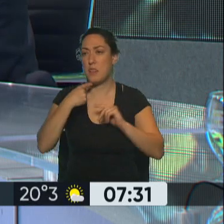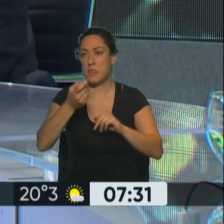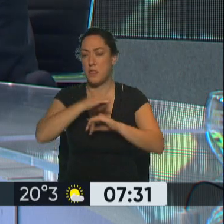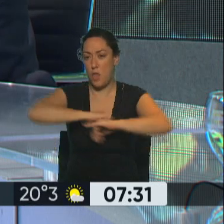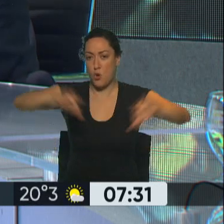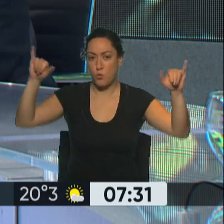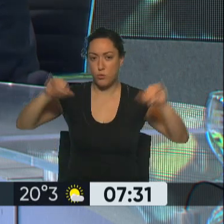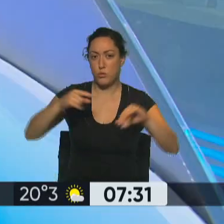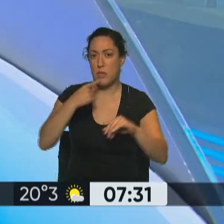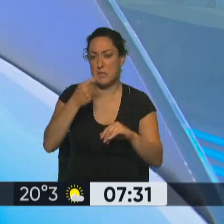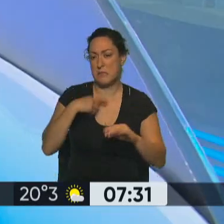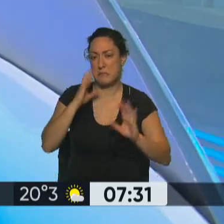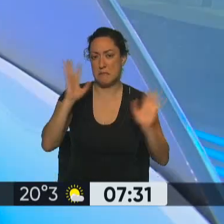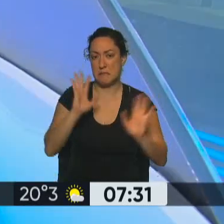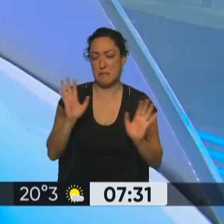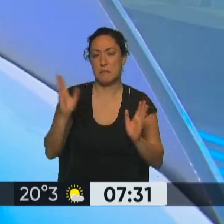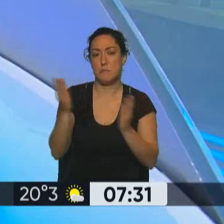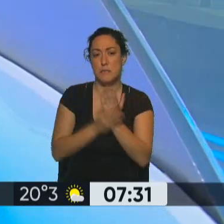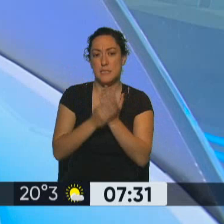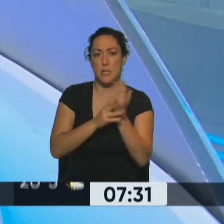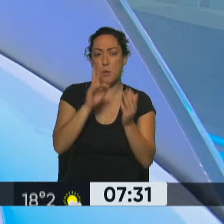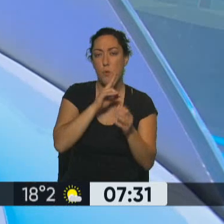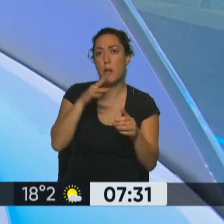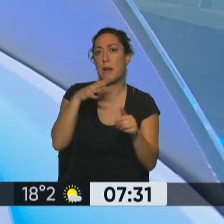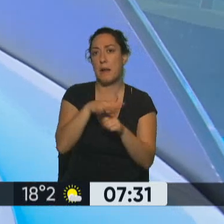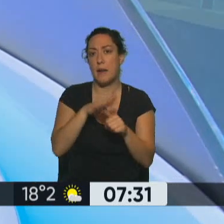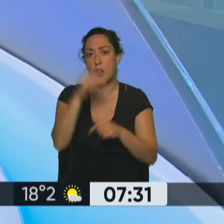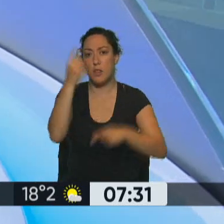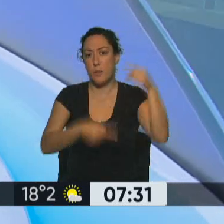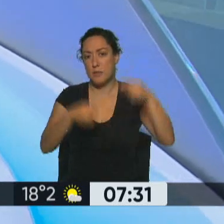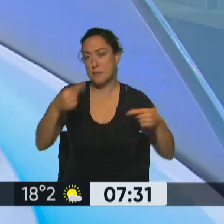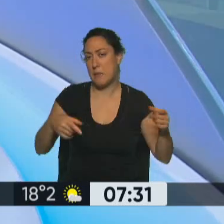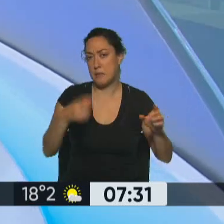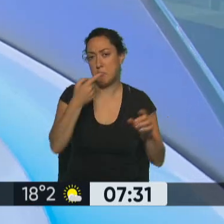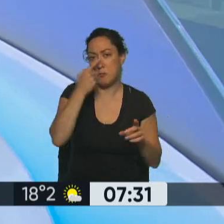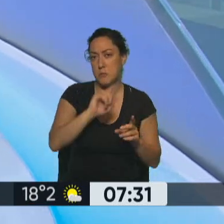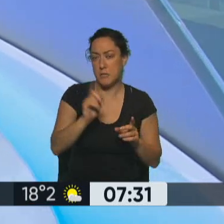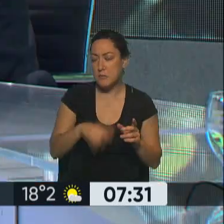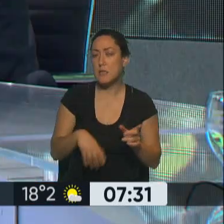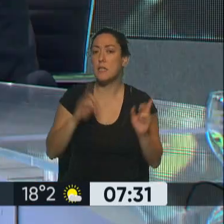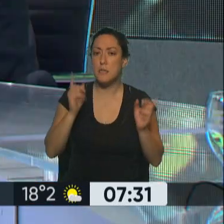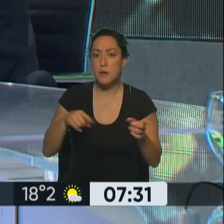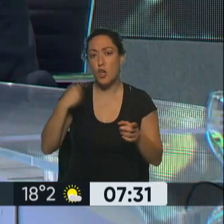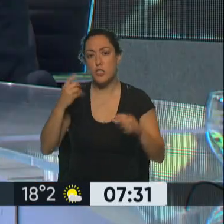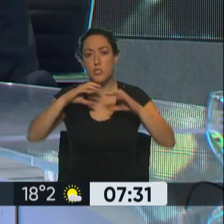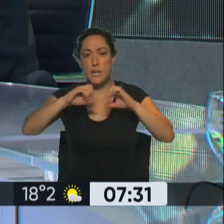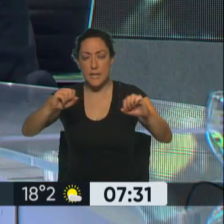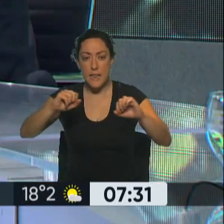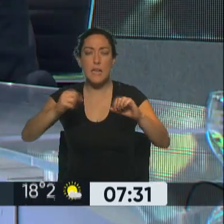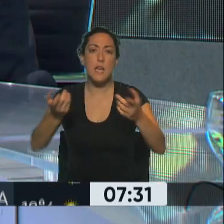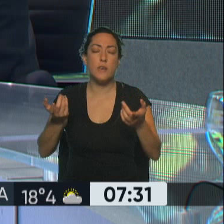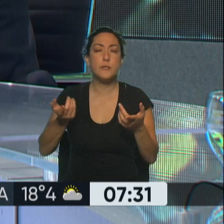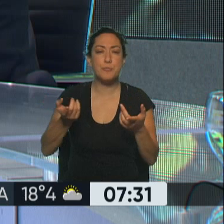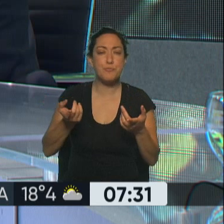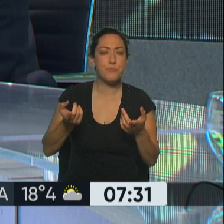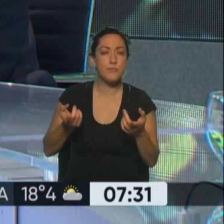están fuera de su órbita gubernamental. El Ministerio de Mujeres, Géneros y Diversidad es uno de ellos. Exactamente. Y aparecen también otras secretarías. Es decir, no